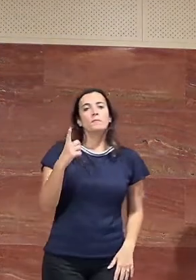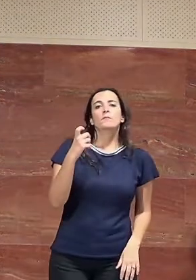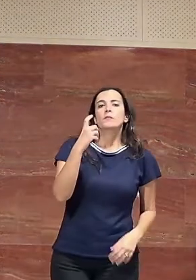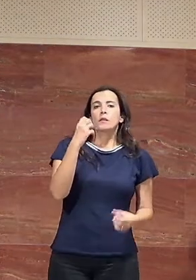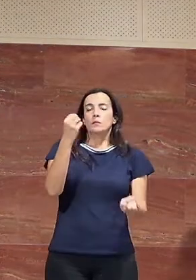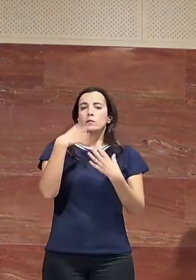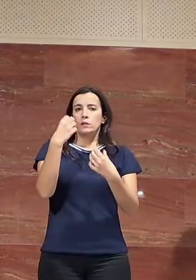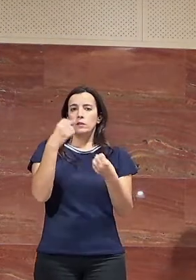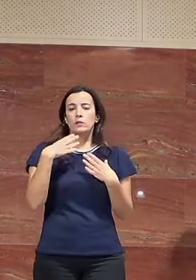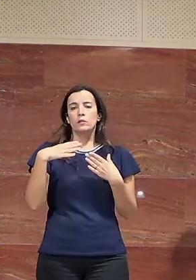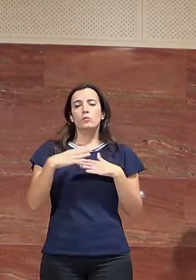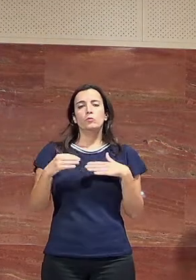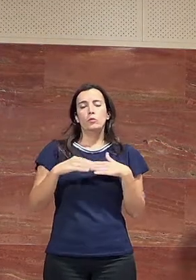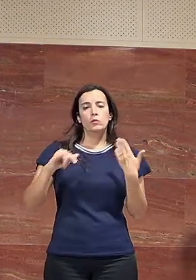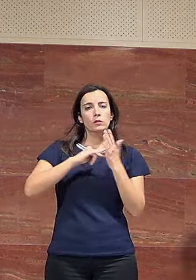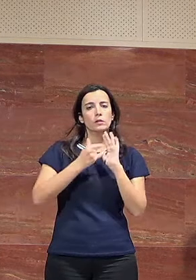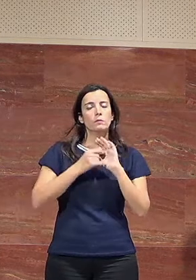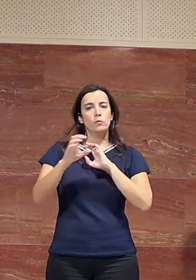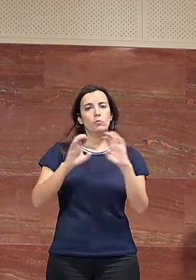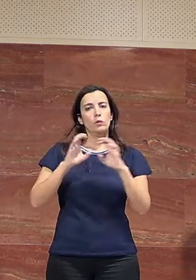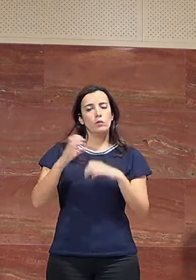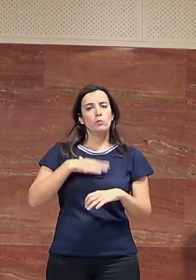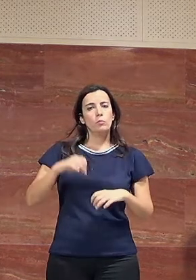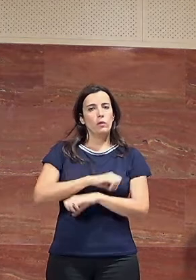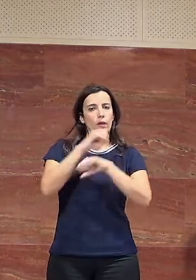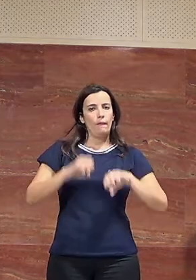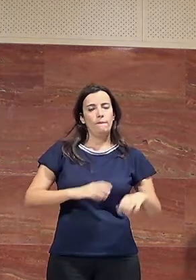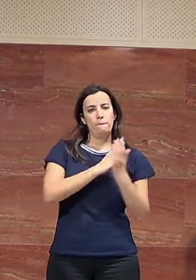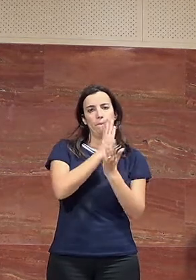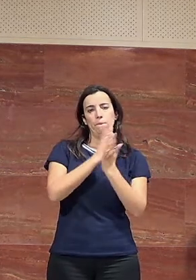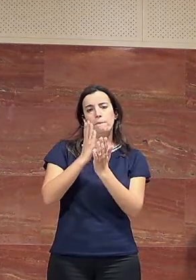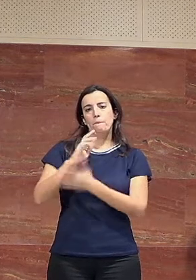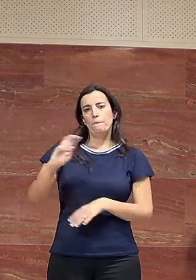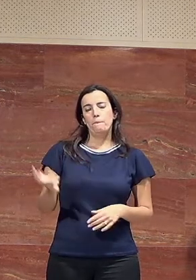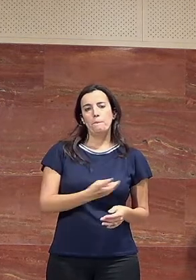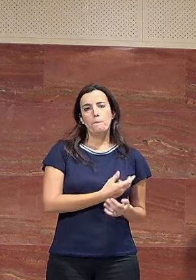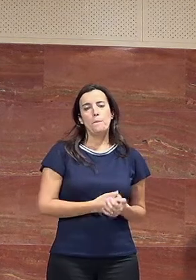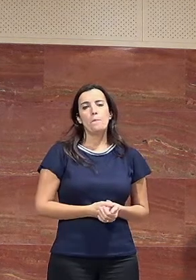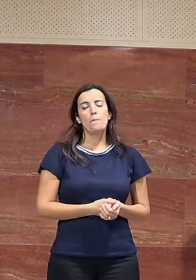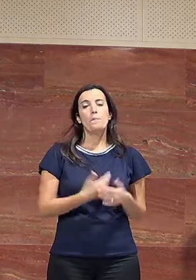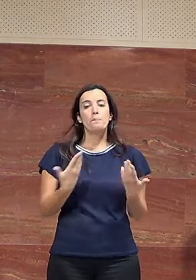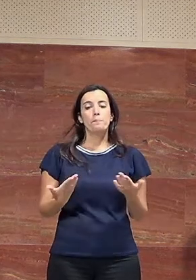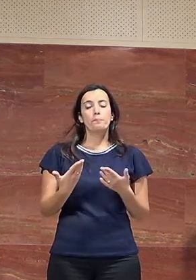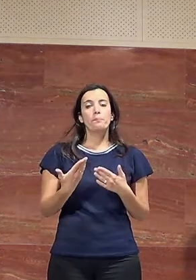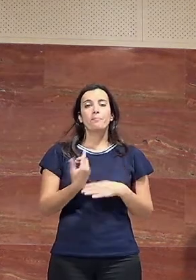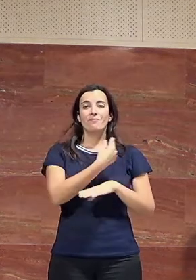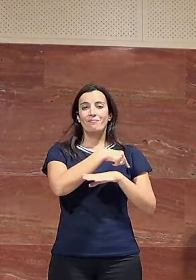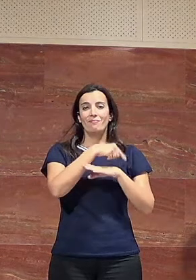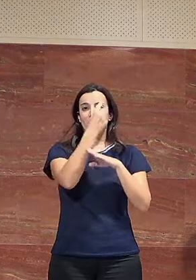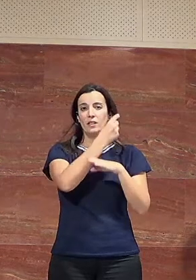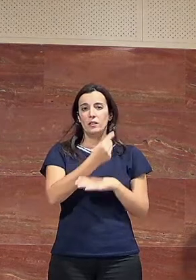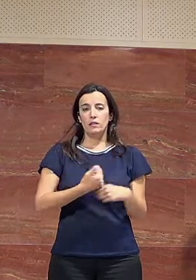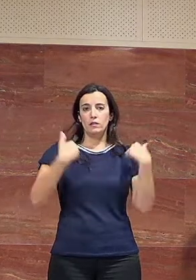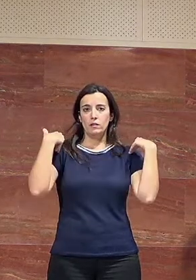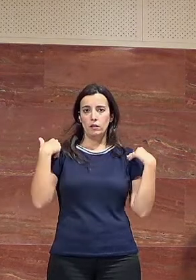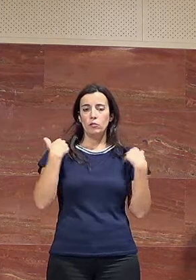Es el sistema de comunicación que permite afianzar cualquiera de estas acciones. Por lo tanto, el diseñador cambia